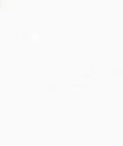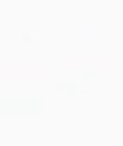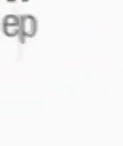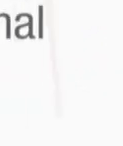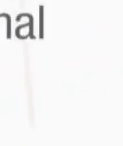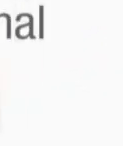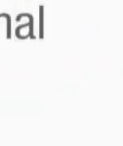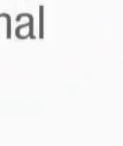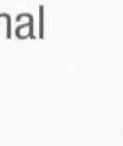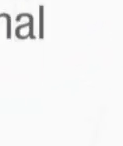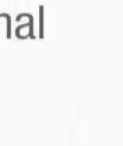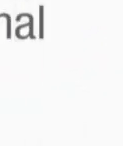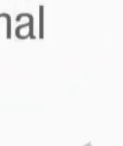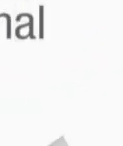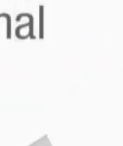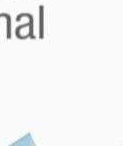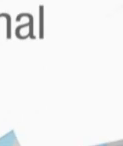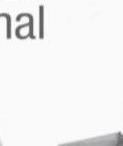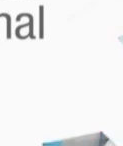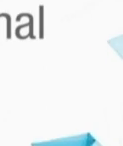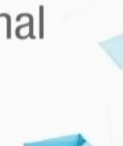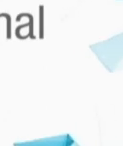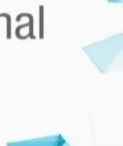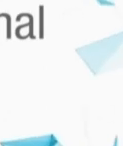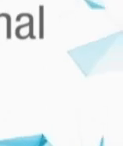Fin de espacio promocional.